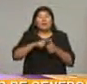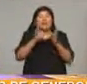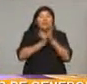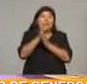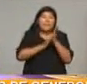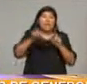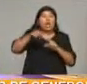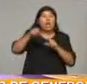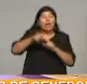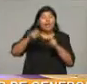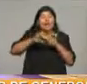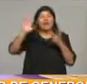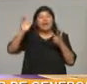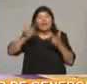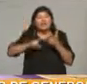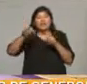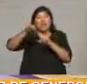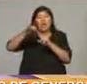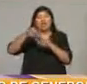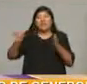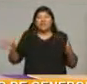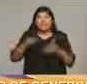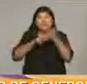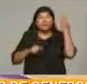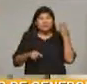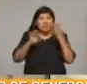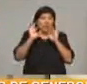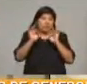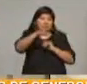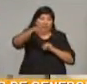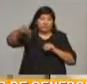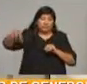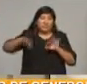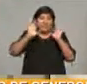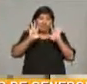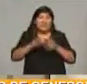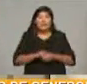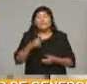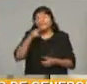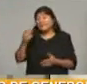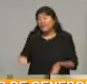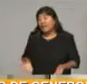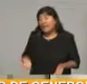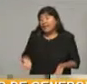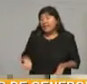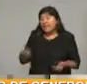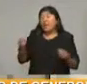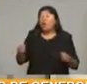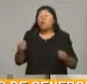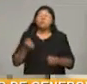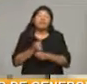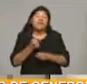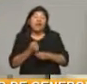palpalá el caimancito santa clara y abra pampa cien cinco más soledad y como se trabaja a partir de que llega a la persona